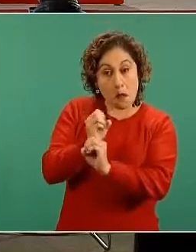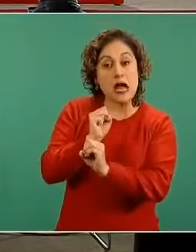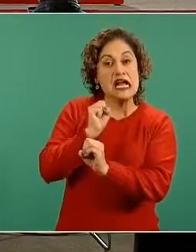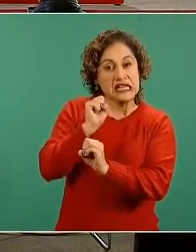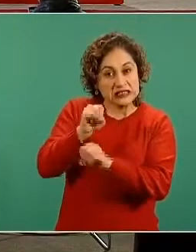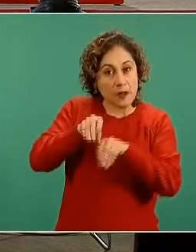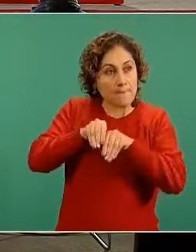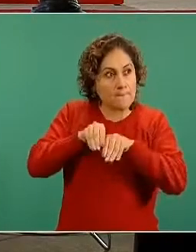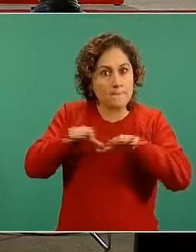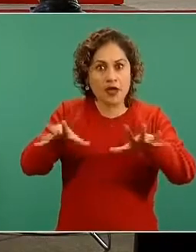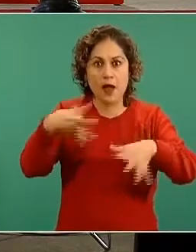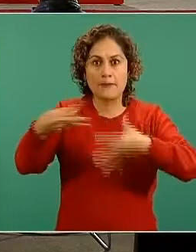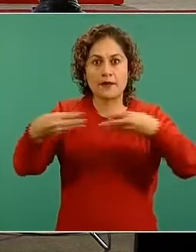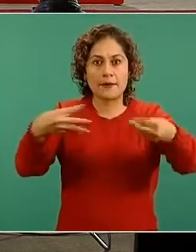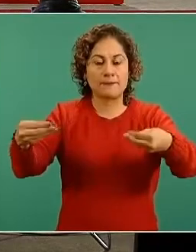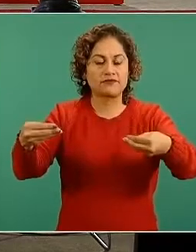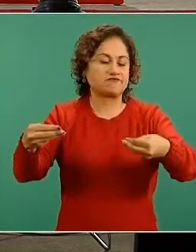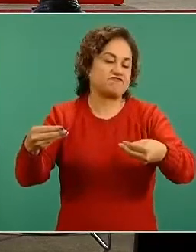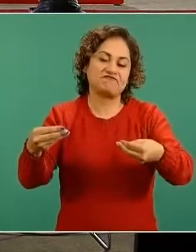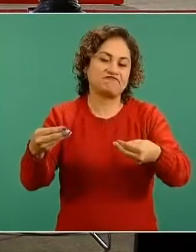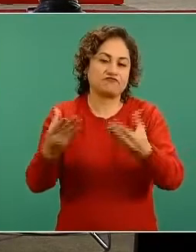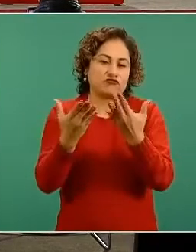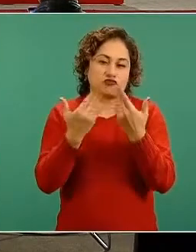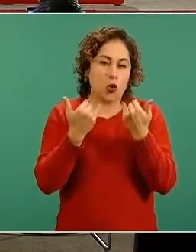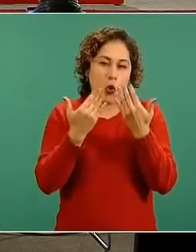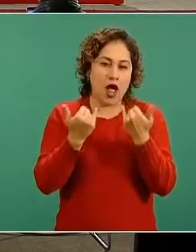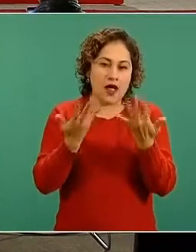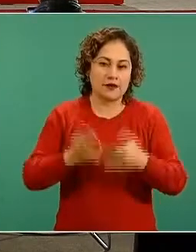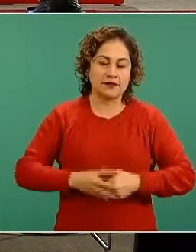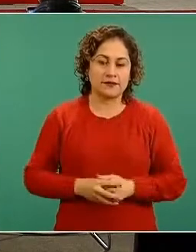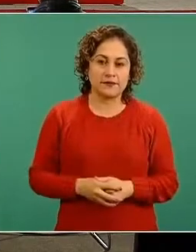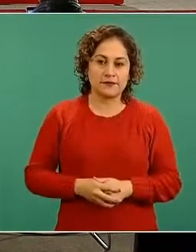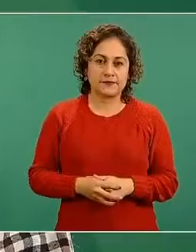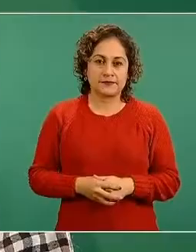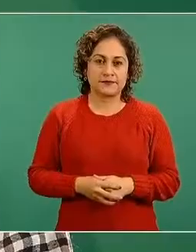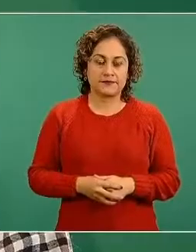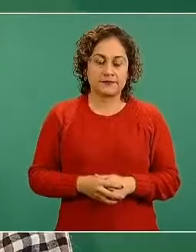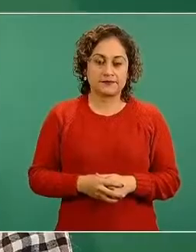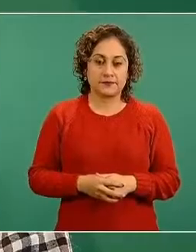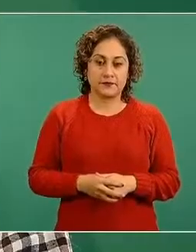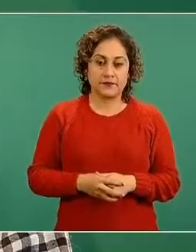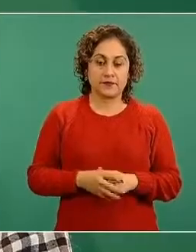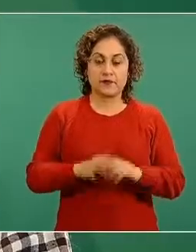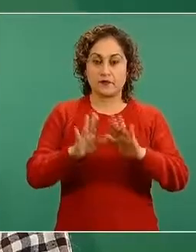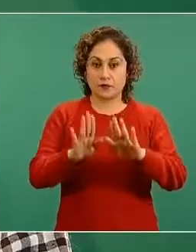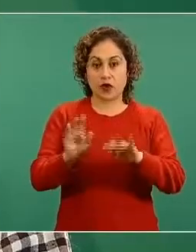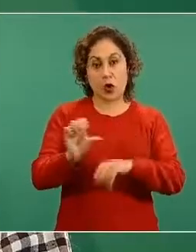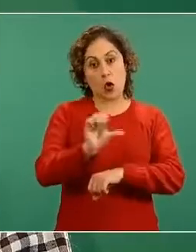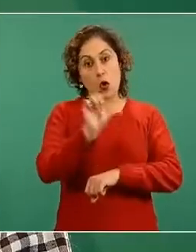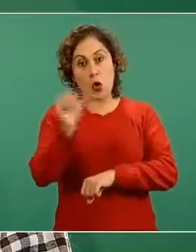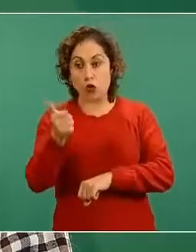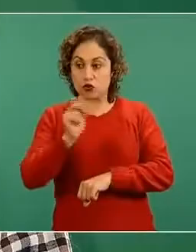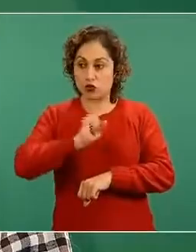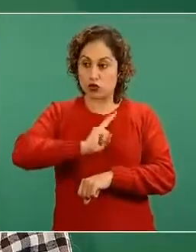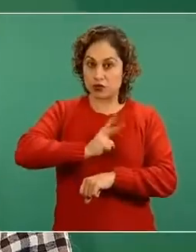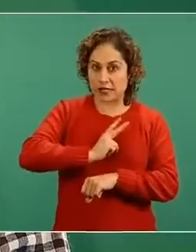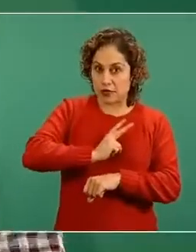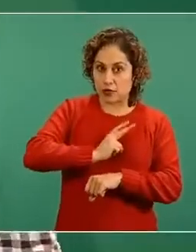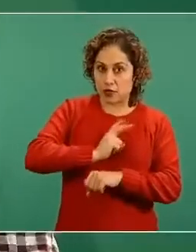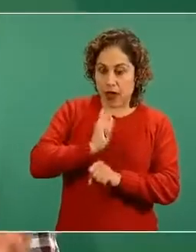esta variante se asocie con mayor virulencia, mayor capacidad de causar daño. De las otras cepas que se han